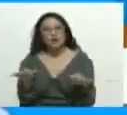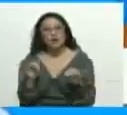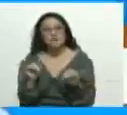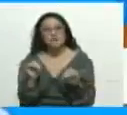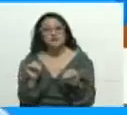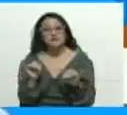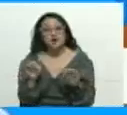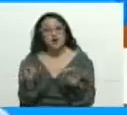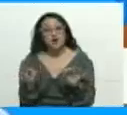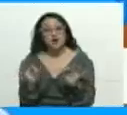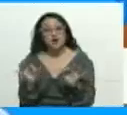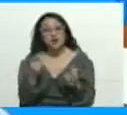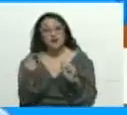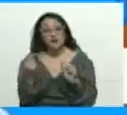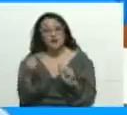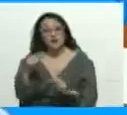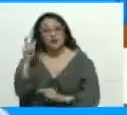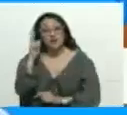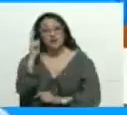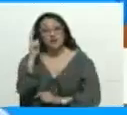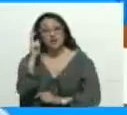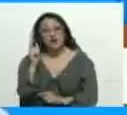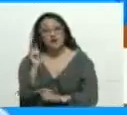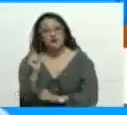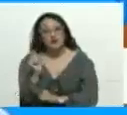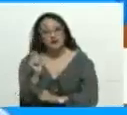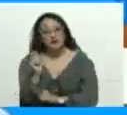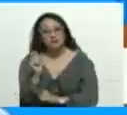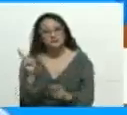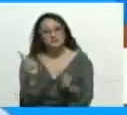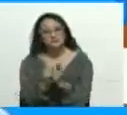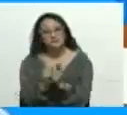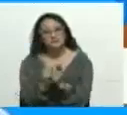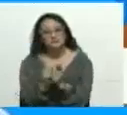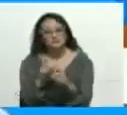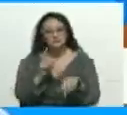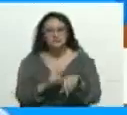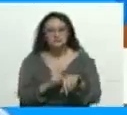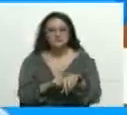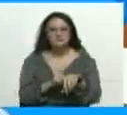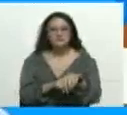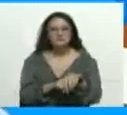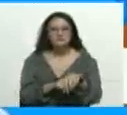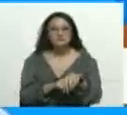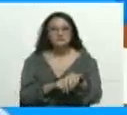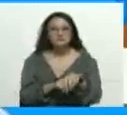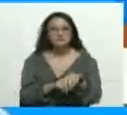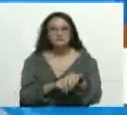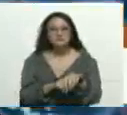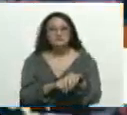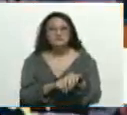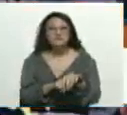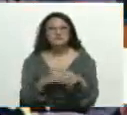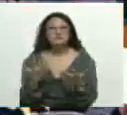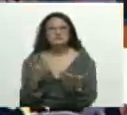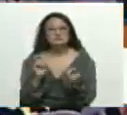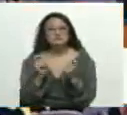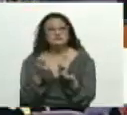que ha venido discutiendo en estos días sus tareas en el corto en el mediano y en el largo plazo ha considerado y reconsiderado